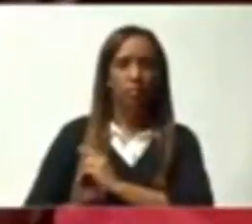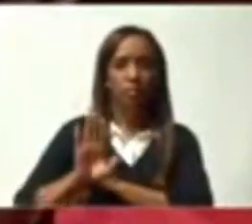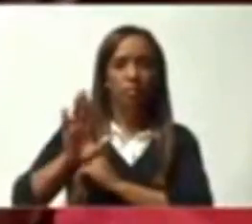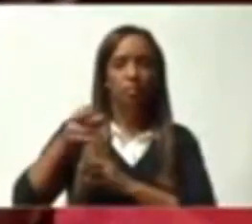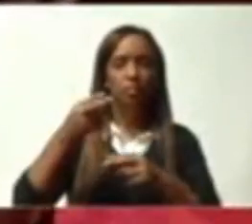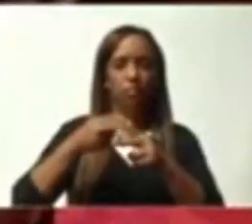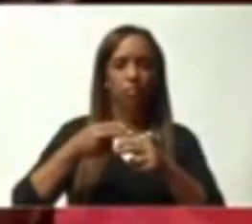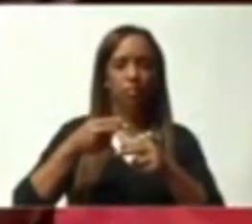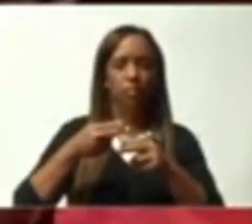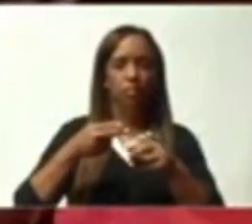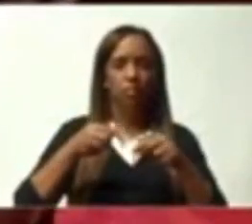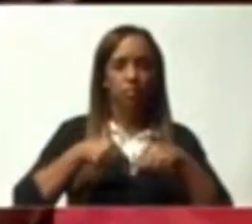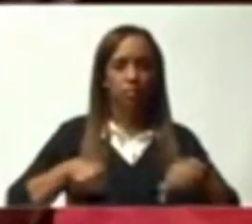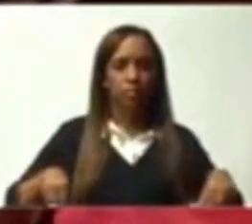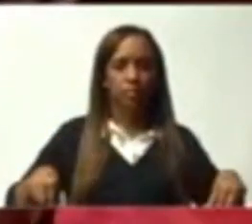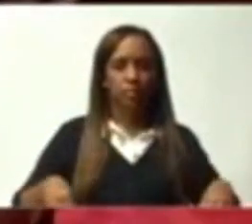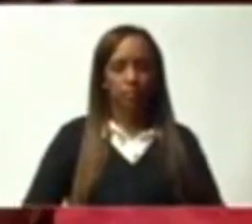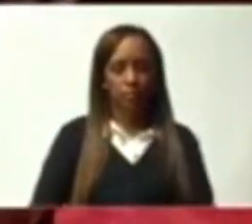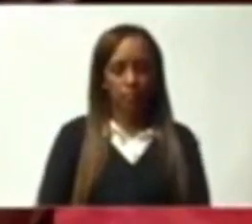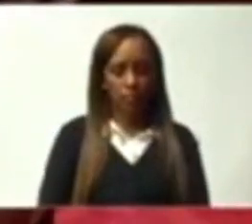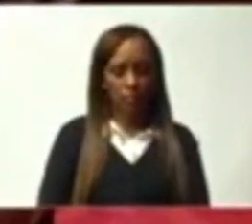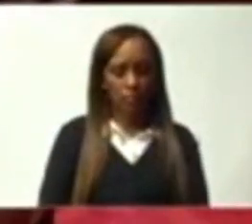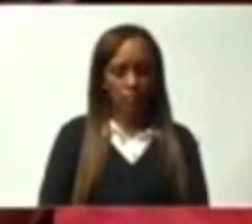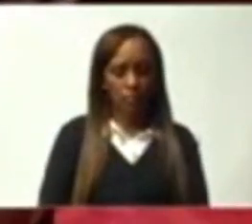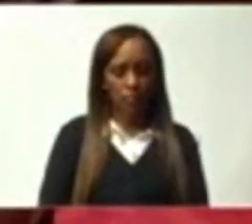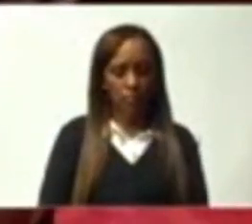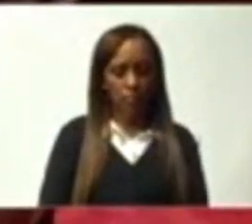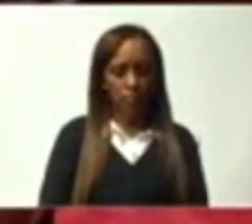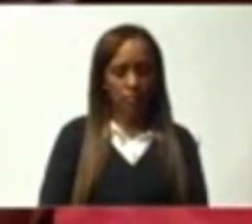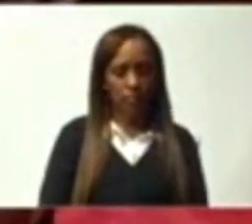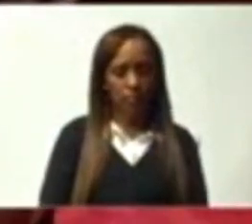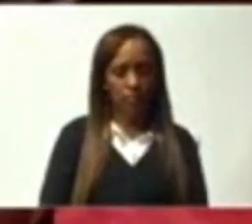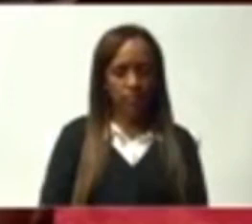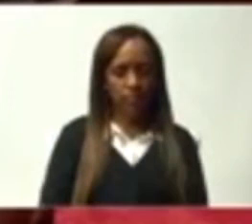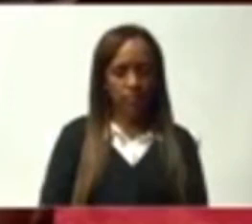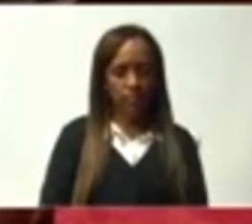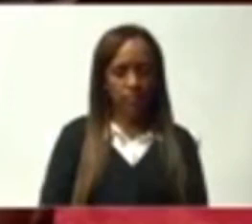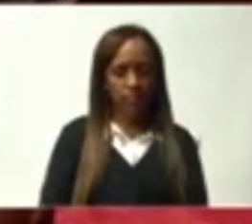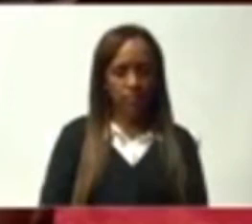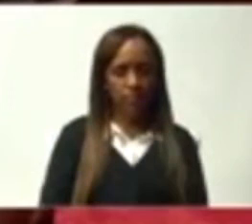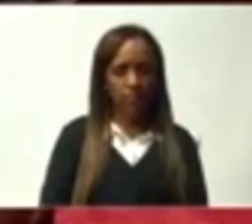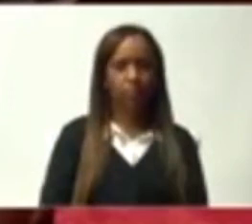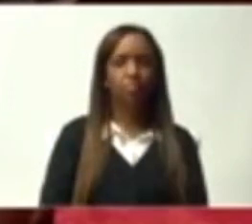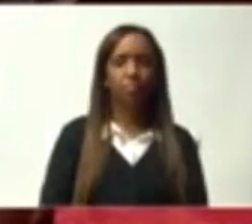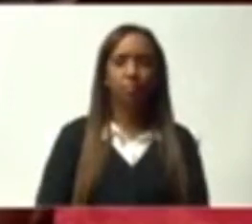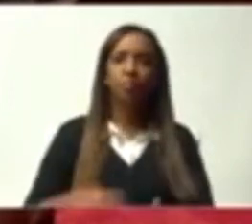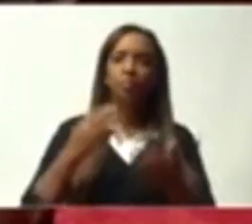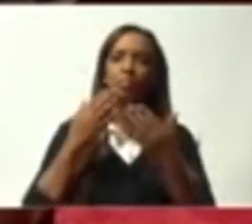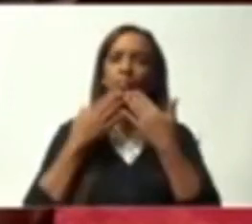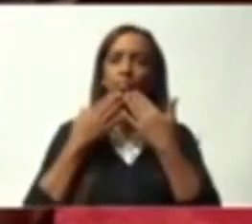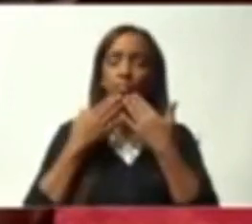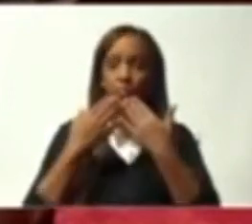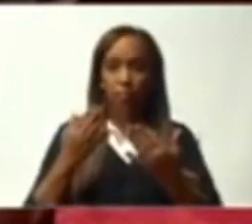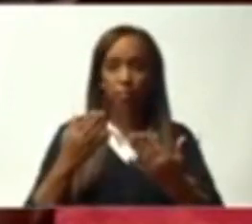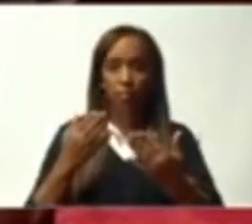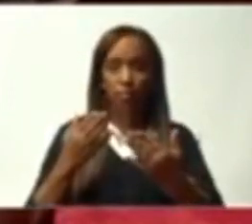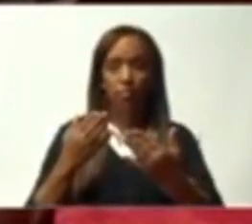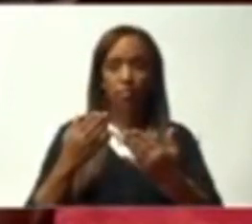Muchas gracias, honorable diputado, honorable presidente Alfredo Pacheco, honorables diputados y diputadas.